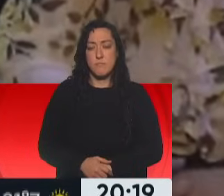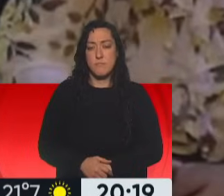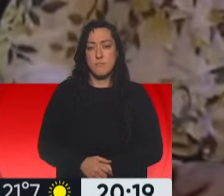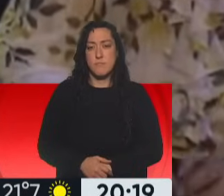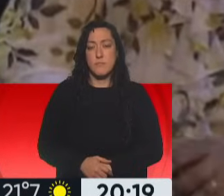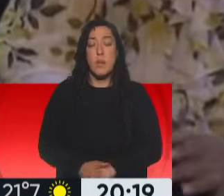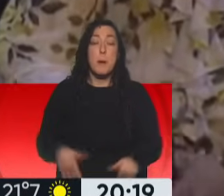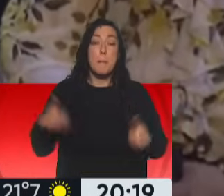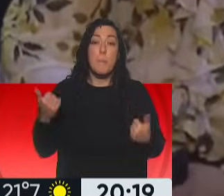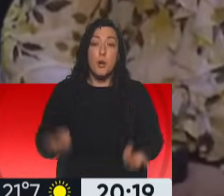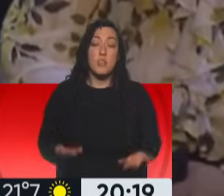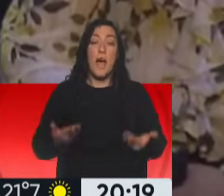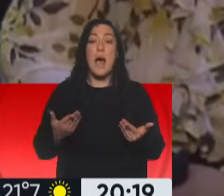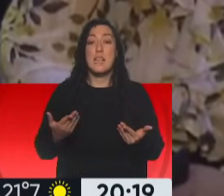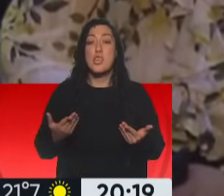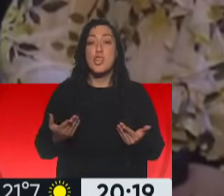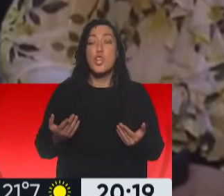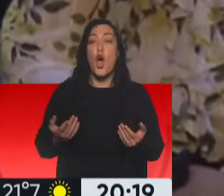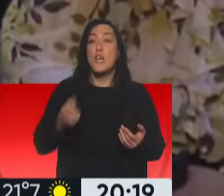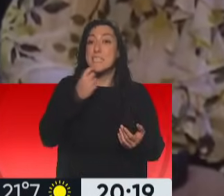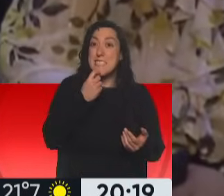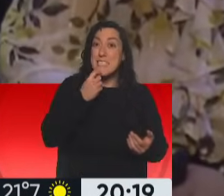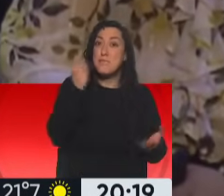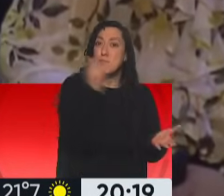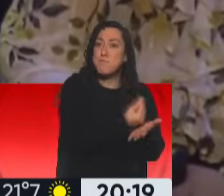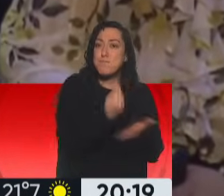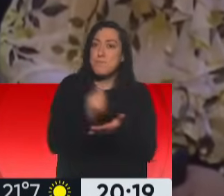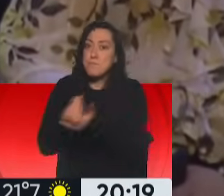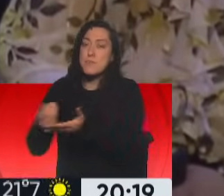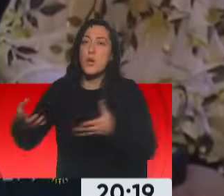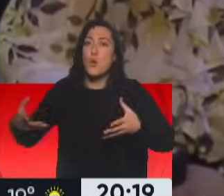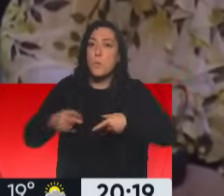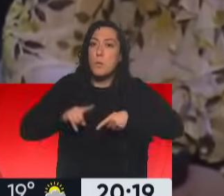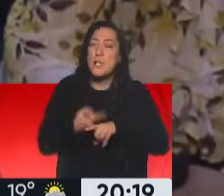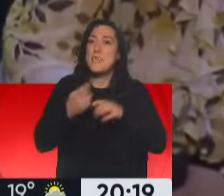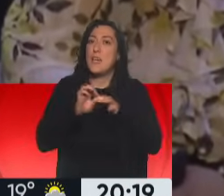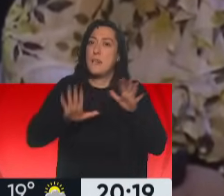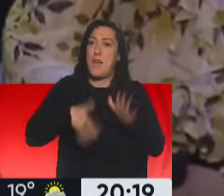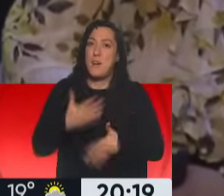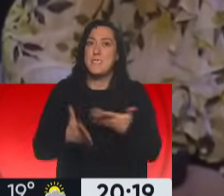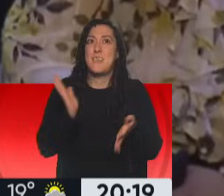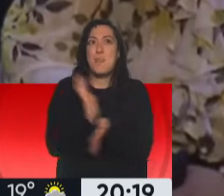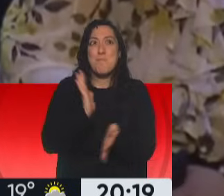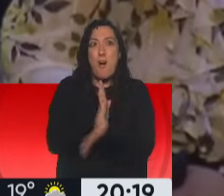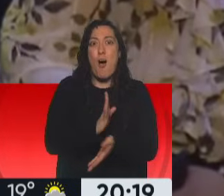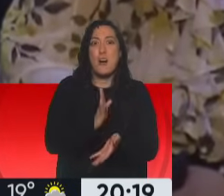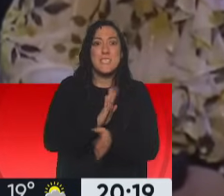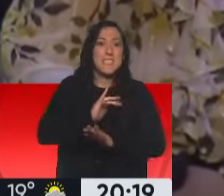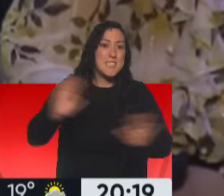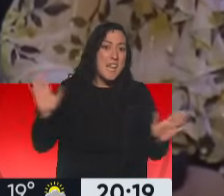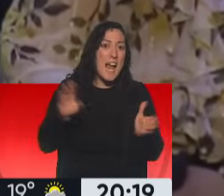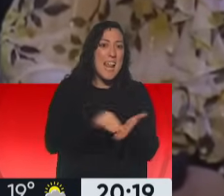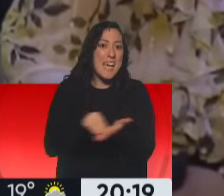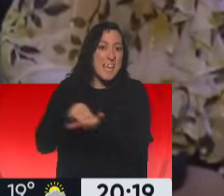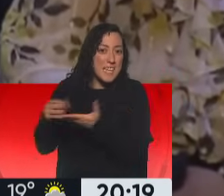Por lo tanto, cada banca que ocupe un abanderado de la libertad será una banca que deje de pertenecer a los